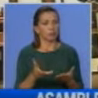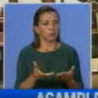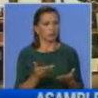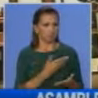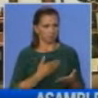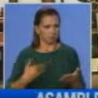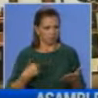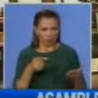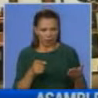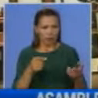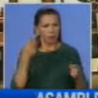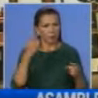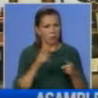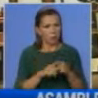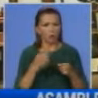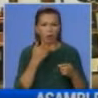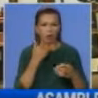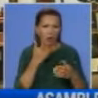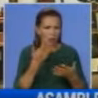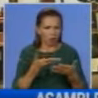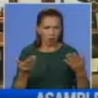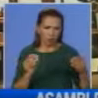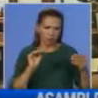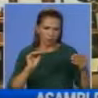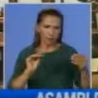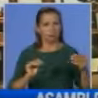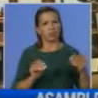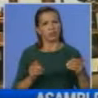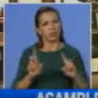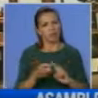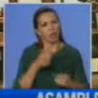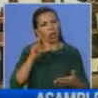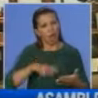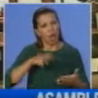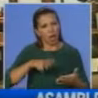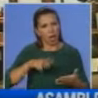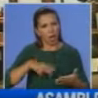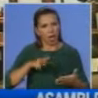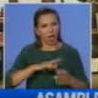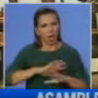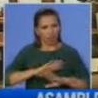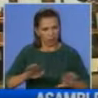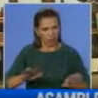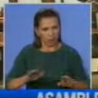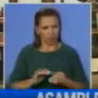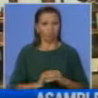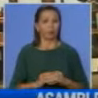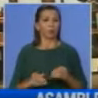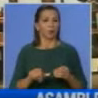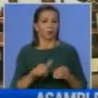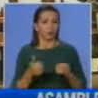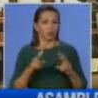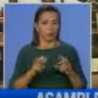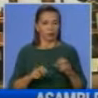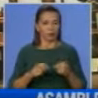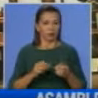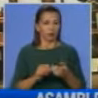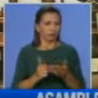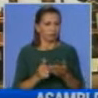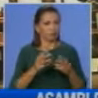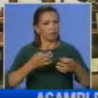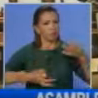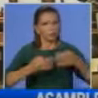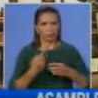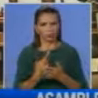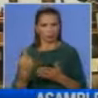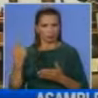el presidente Rafael Correa en el informe vinculante que también ya aprobó la Comisión de Justicia la semana pasada y sobre el cual se está debatiendo en estos